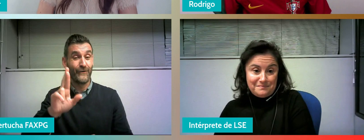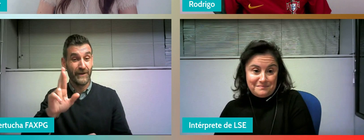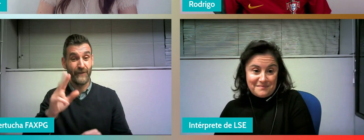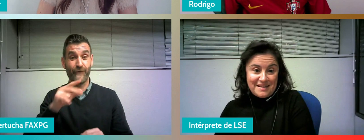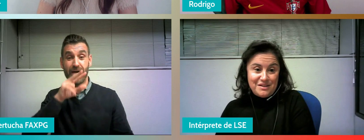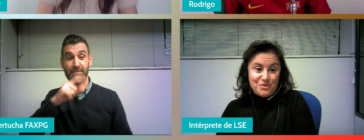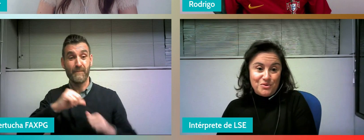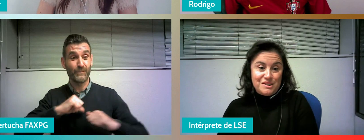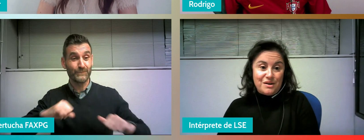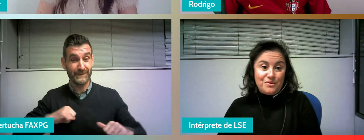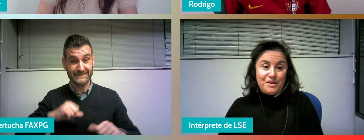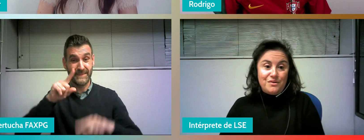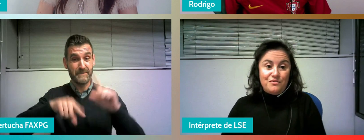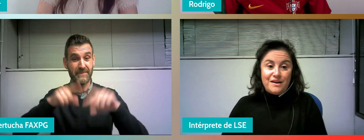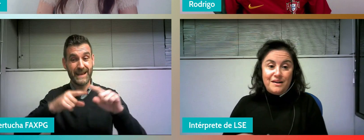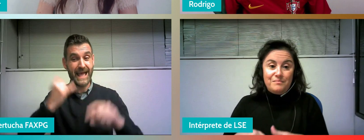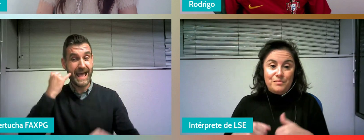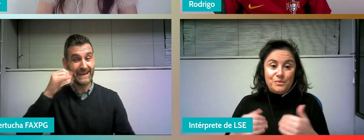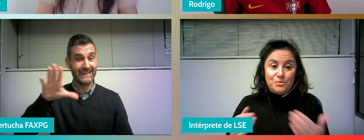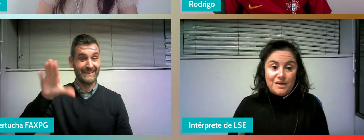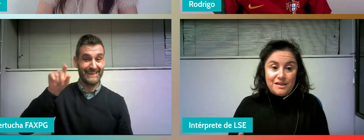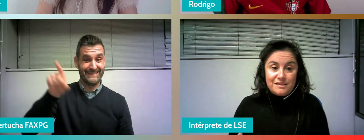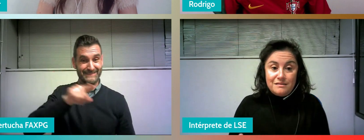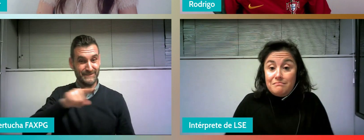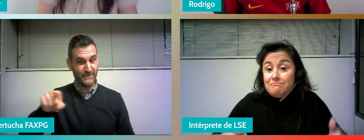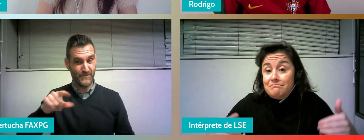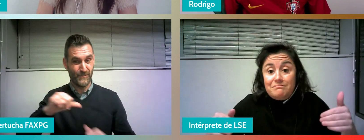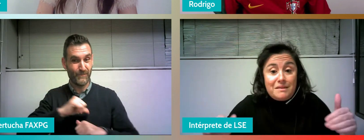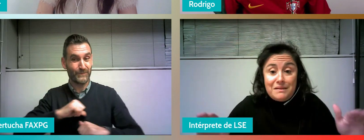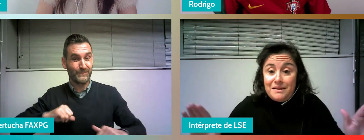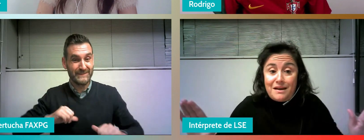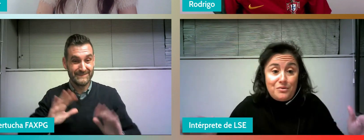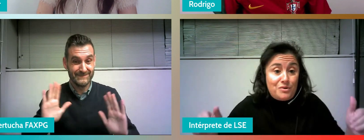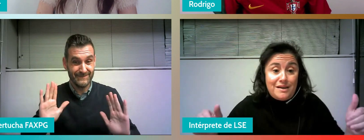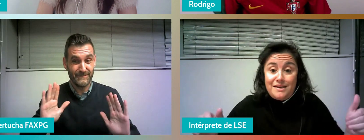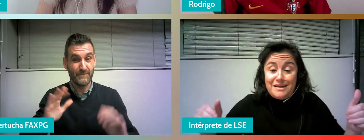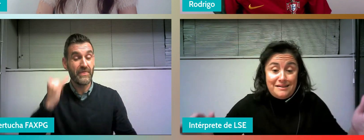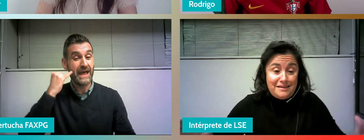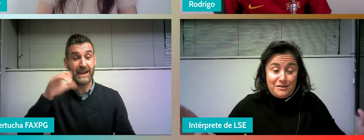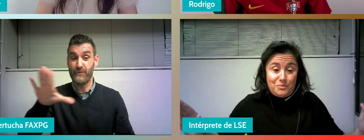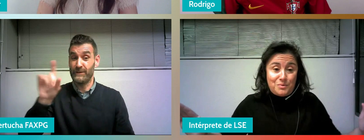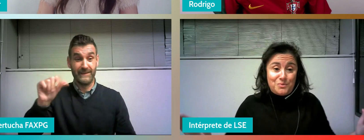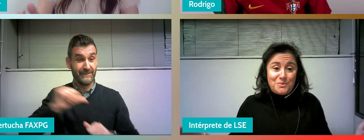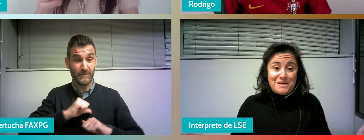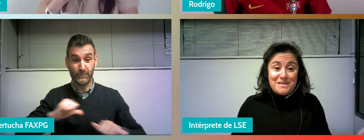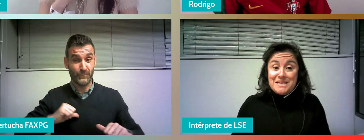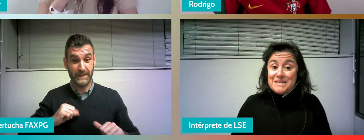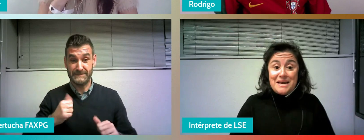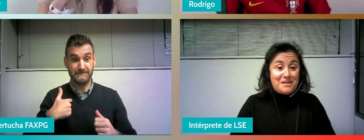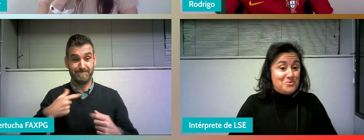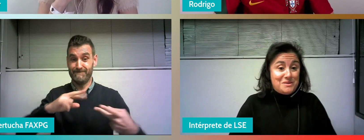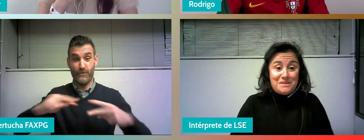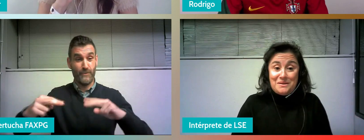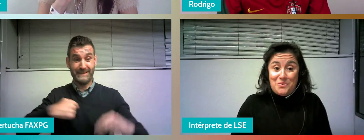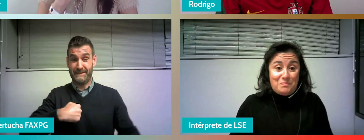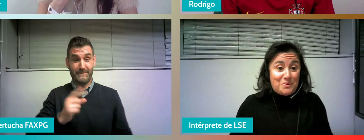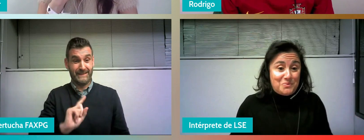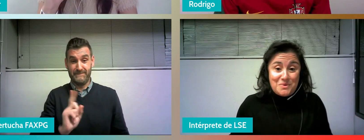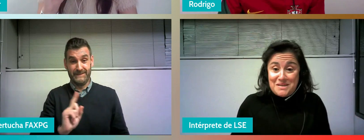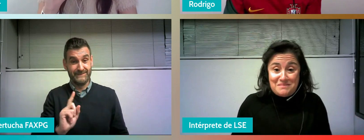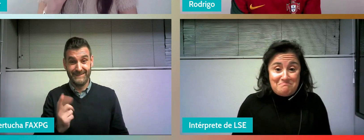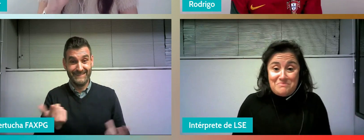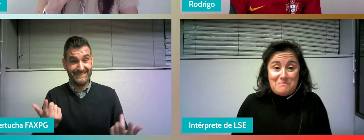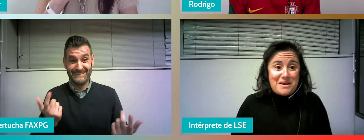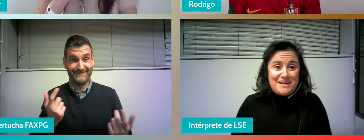Ana. Entón, se Rodrigo fala en portugués, dependerá do que Ana entenda do portugués. Se Ana non entende o